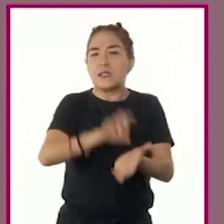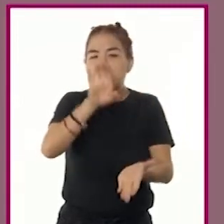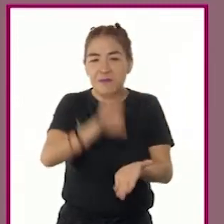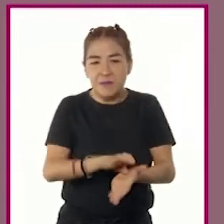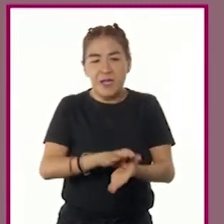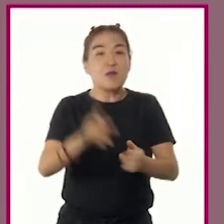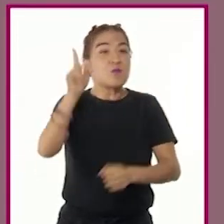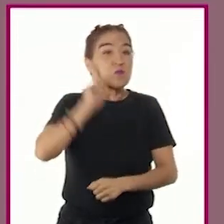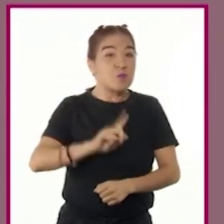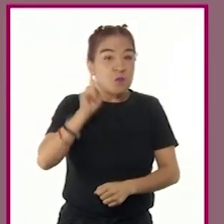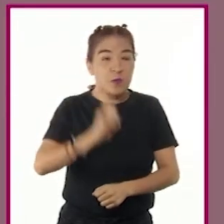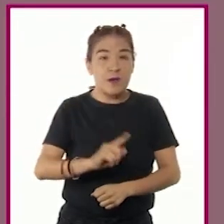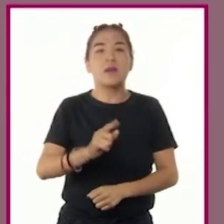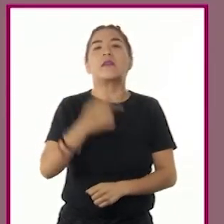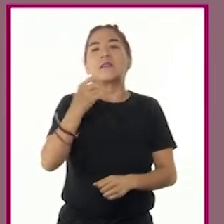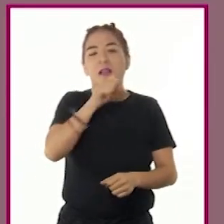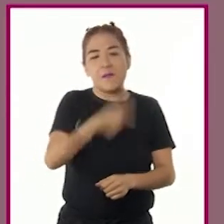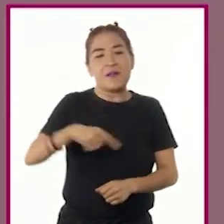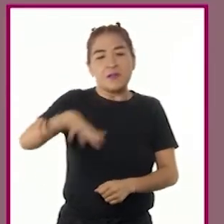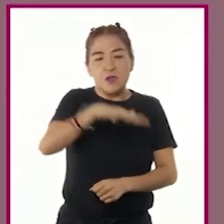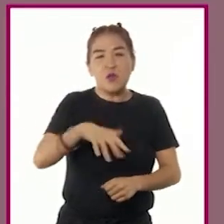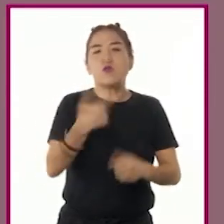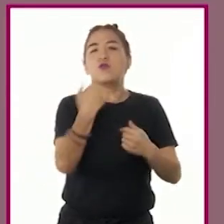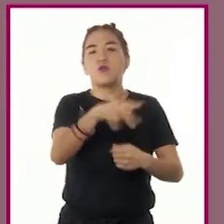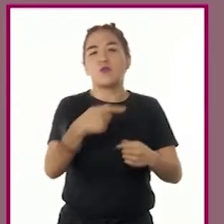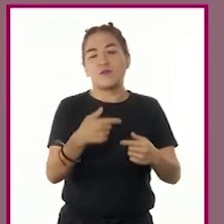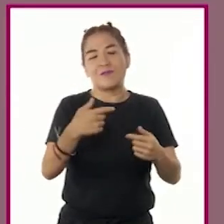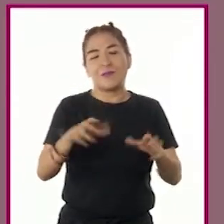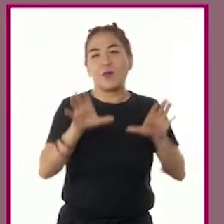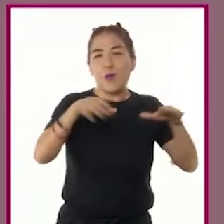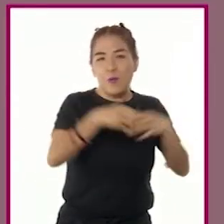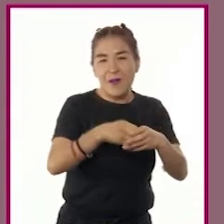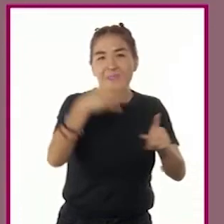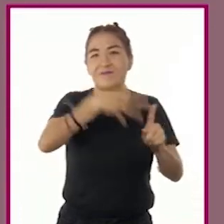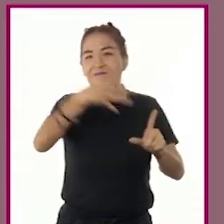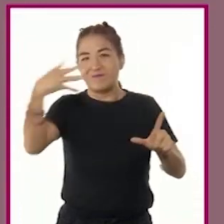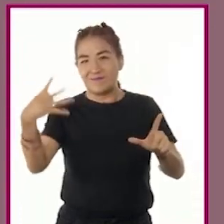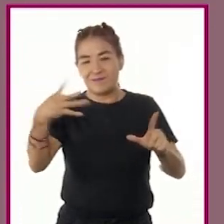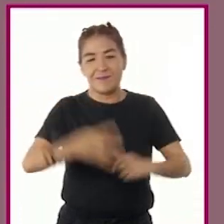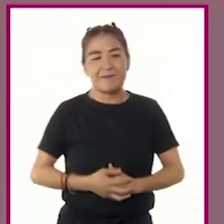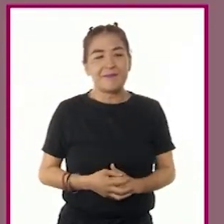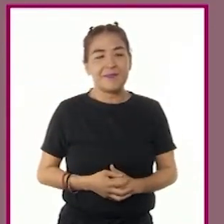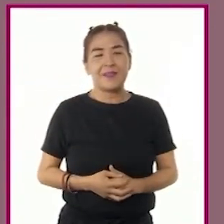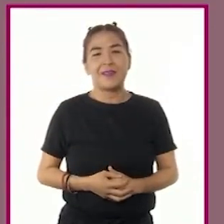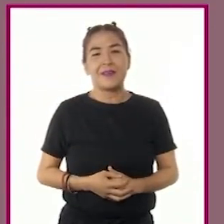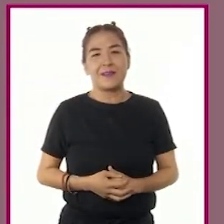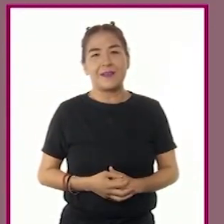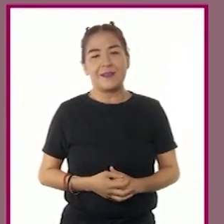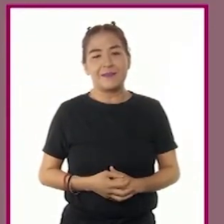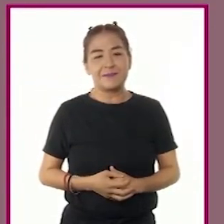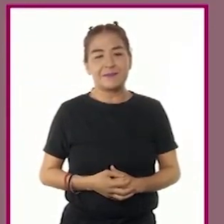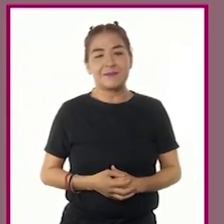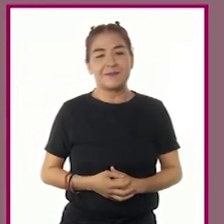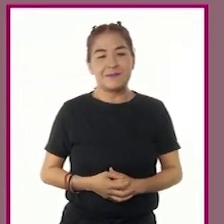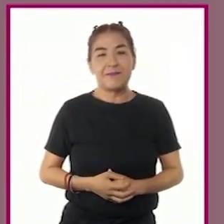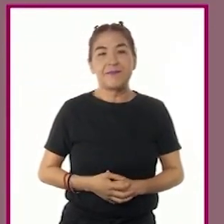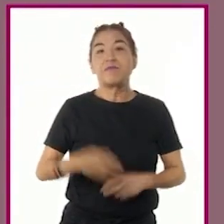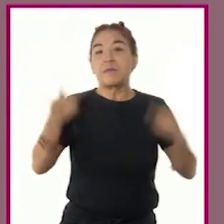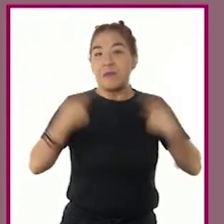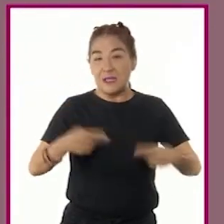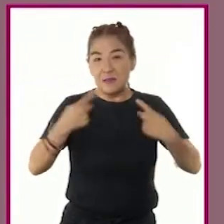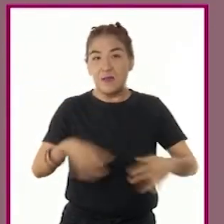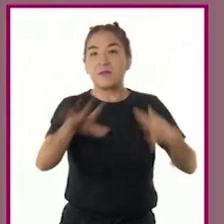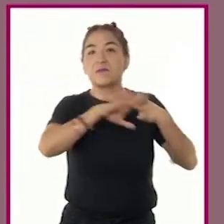las mujeres, los miembros de la comunidad lésbico, gay, bisexual, transgénero y transexual, los